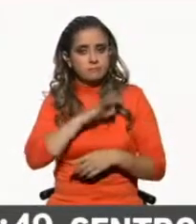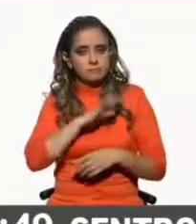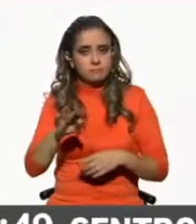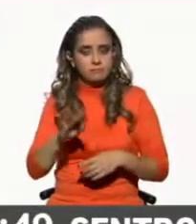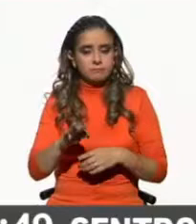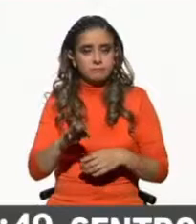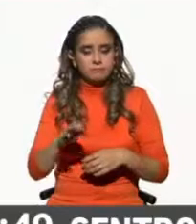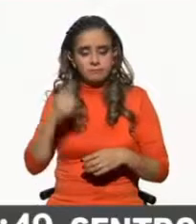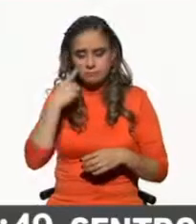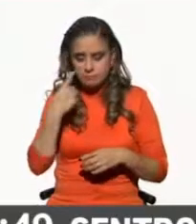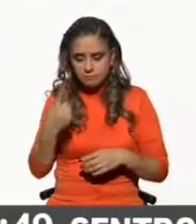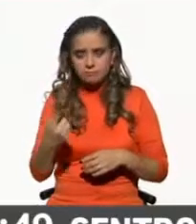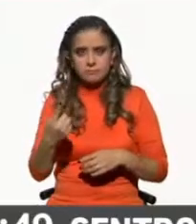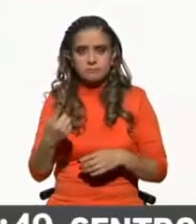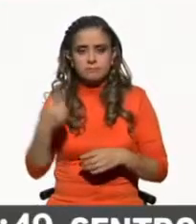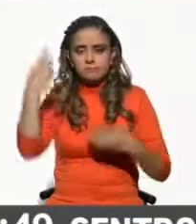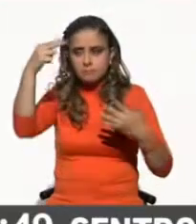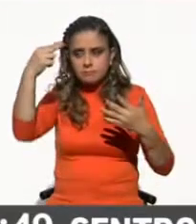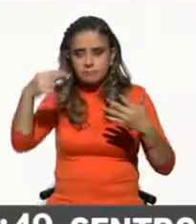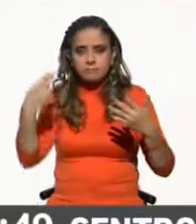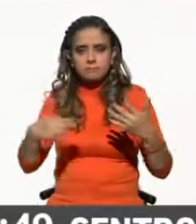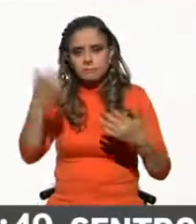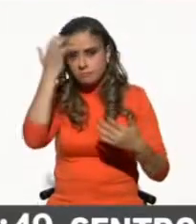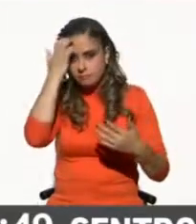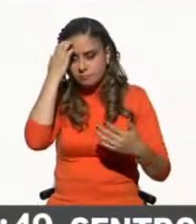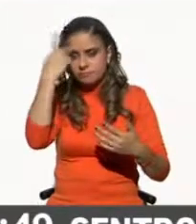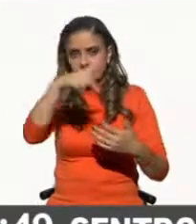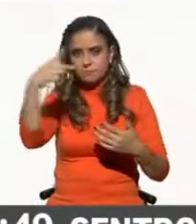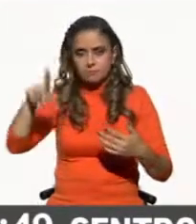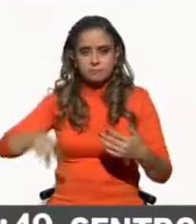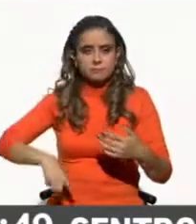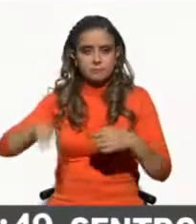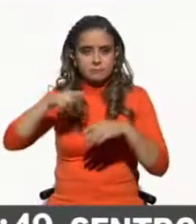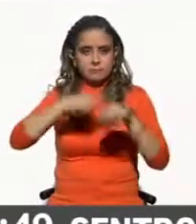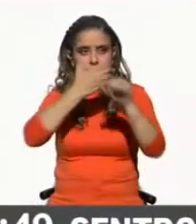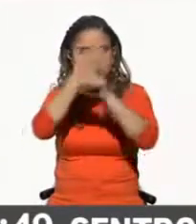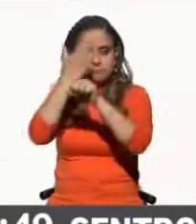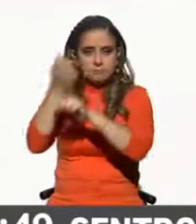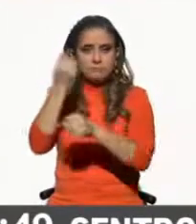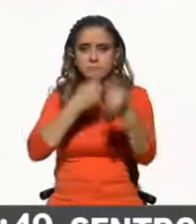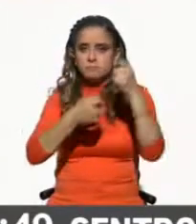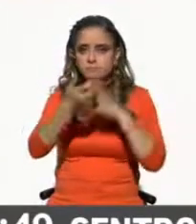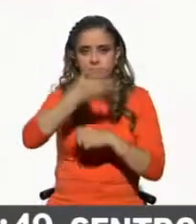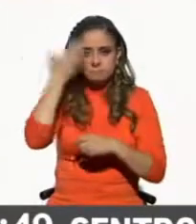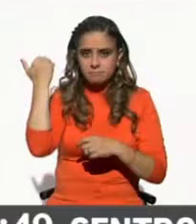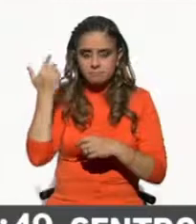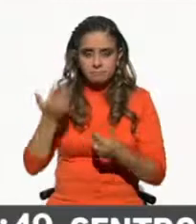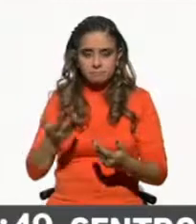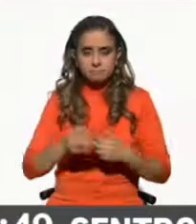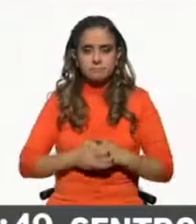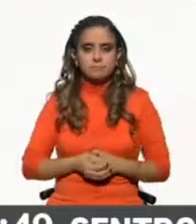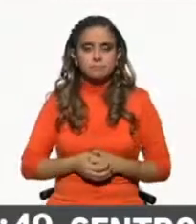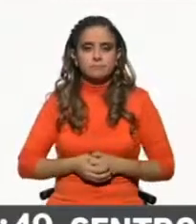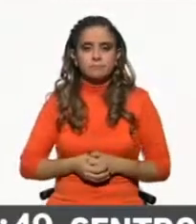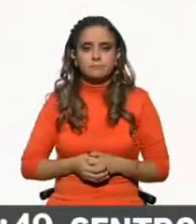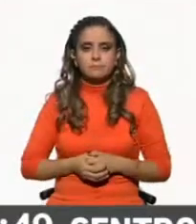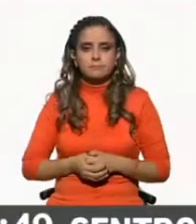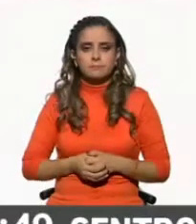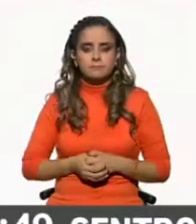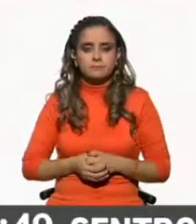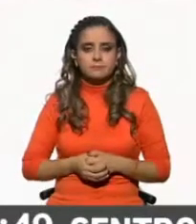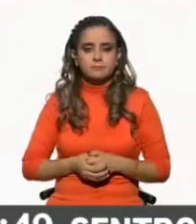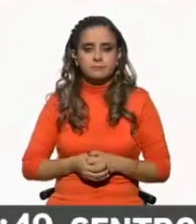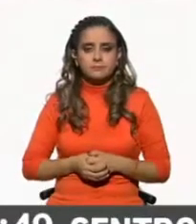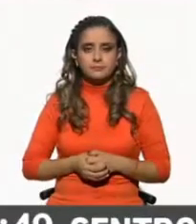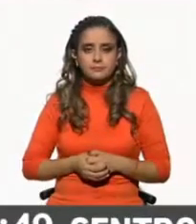los nombres y los apellidos de sus gobernantes. Es importante decir que la primera pregunta sobre el